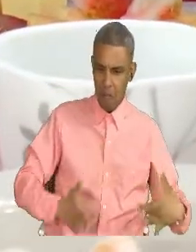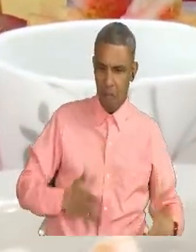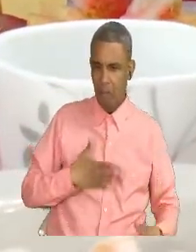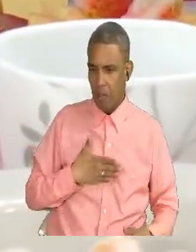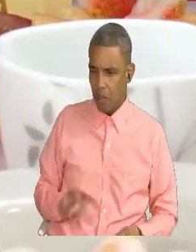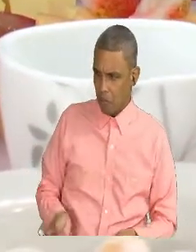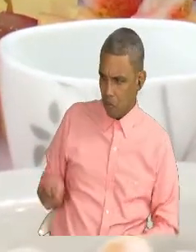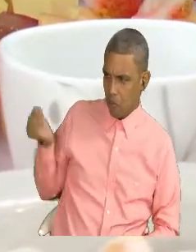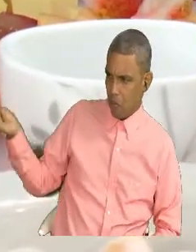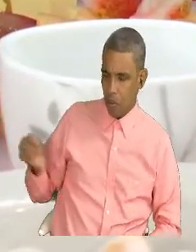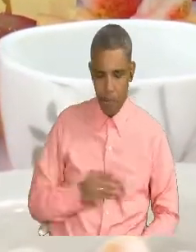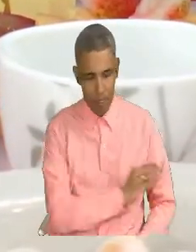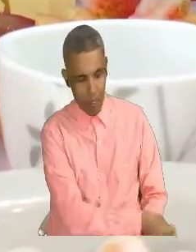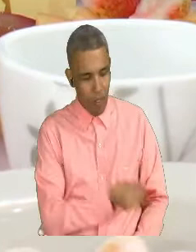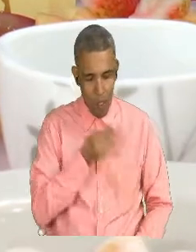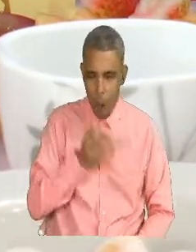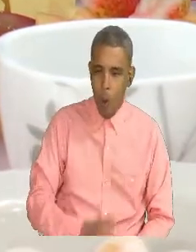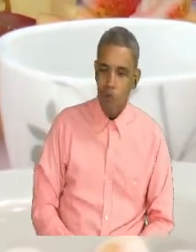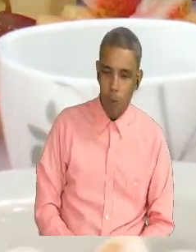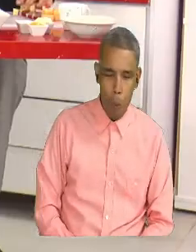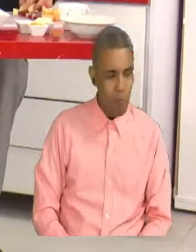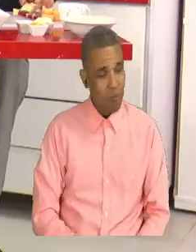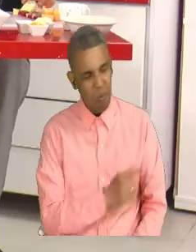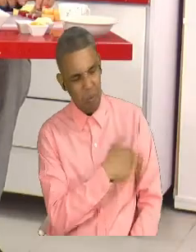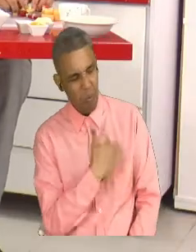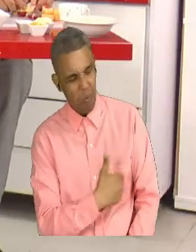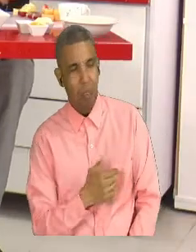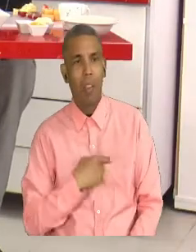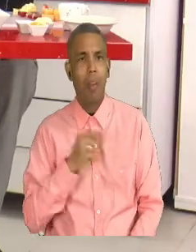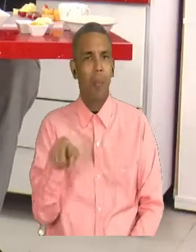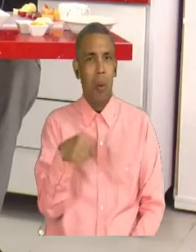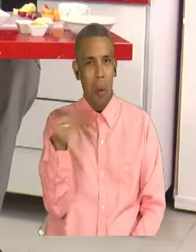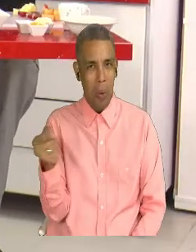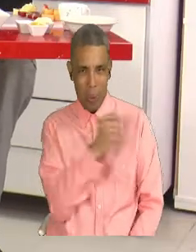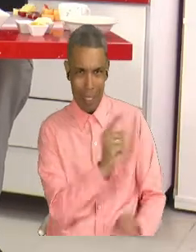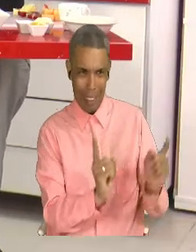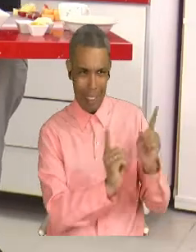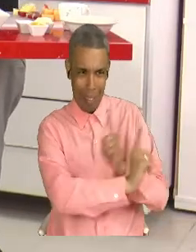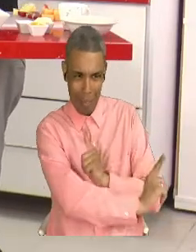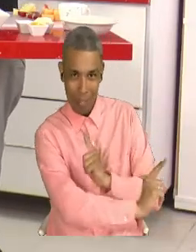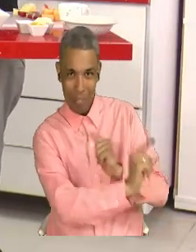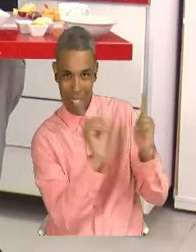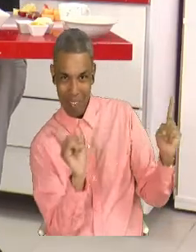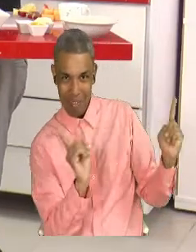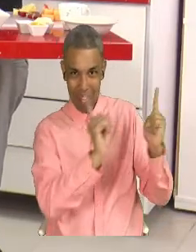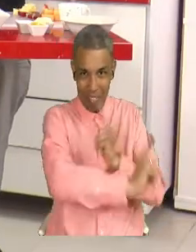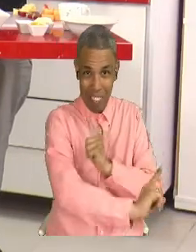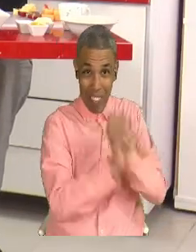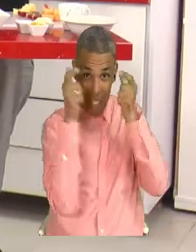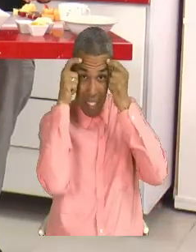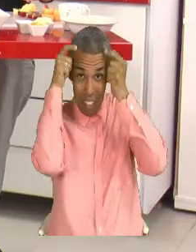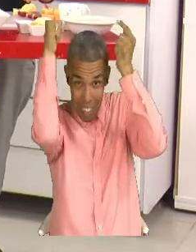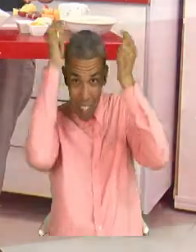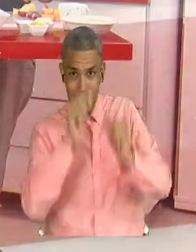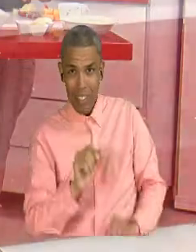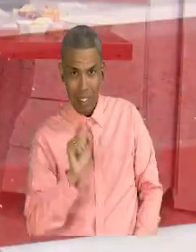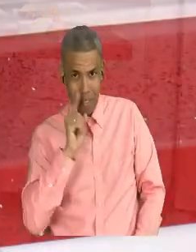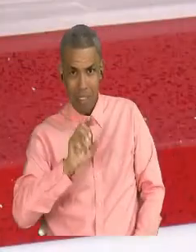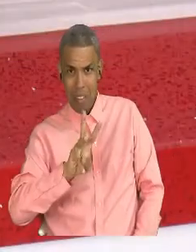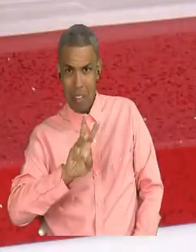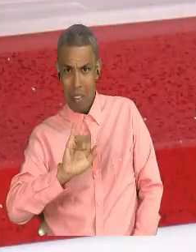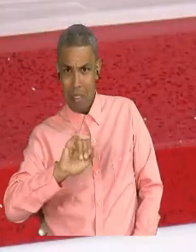conmigo. Cuarticos que queden parejos. Ok. Y ya, tenemos ya cuatro ingredientes acá. El melón, las uvas, las fresas y el